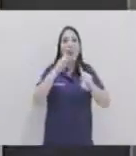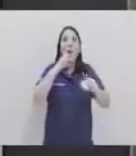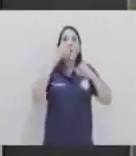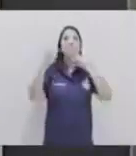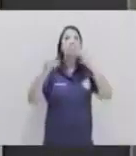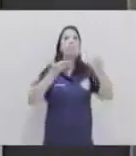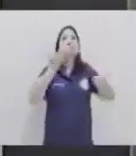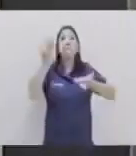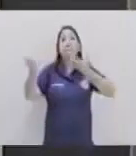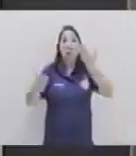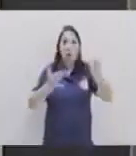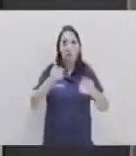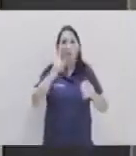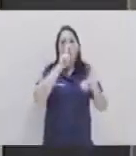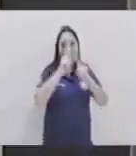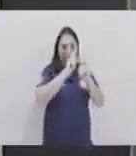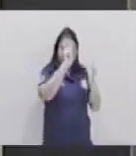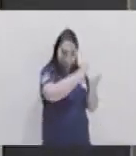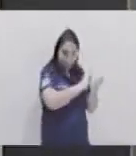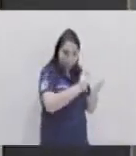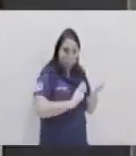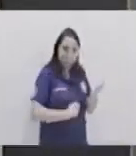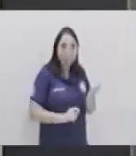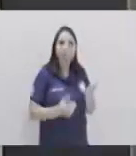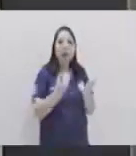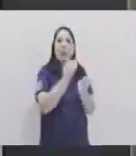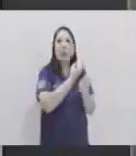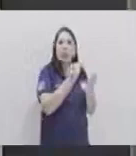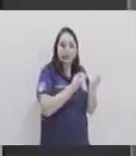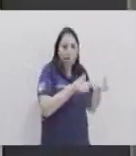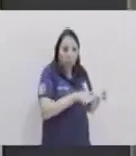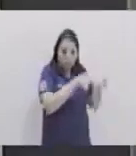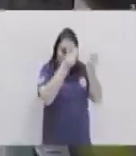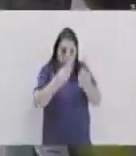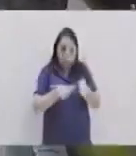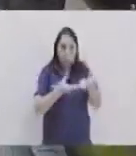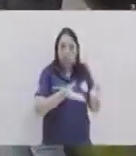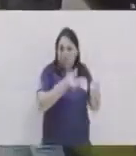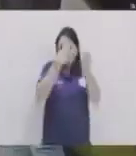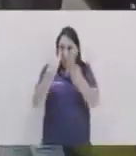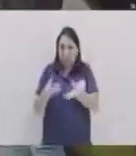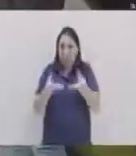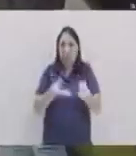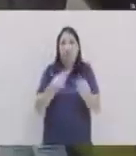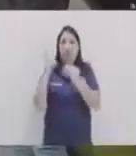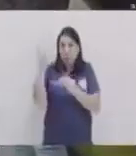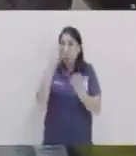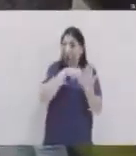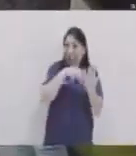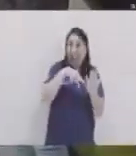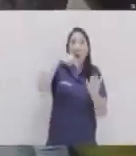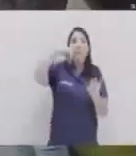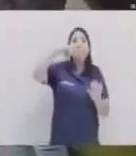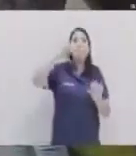escrita como lo transmitían. ¿Y qué buscaban ellos? Transmitir la creaol del mundo. ¿Has leído el Popol Vuh? Sí, es interesante ver toda esta historia que